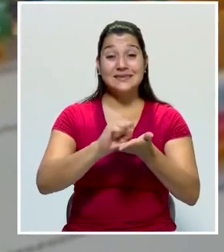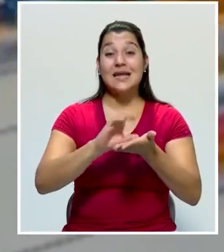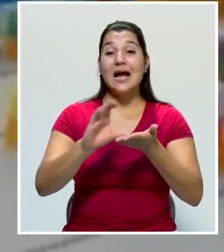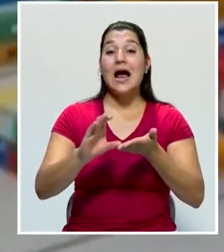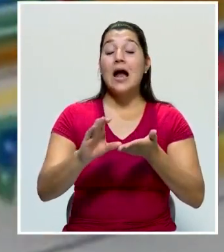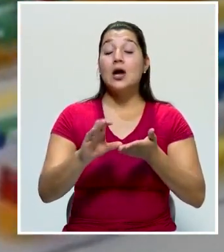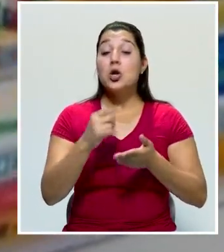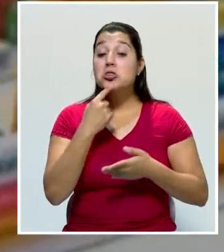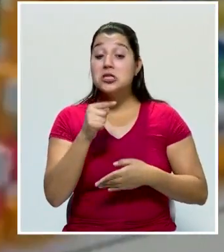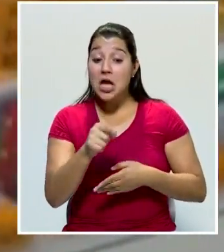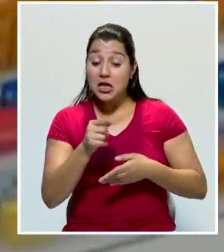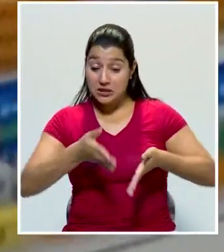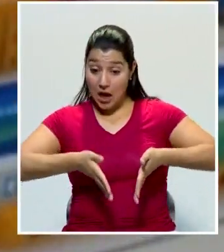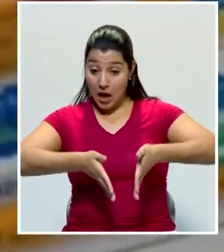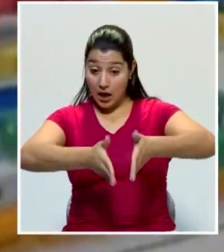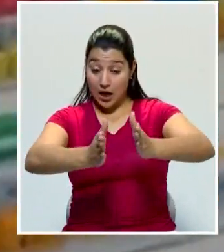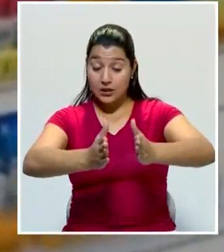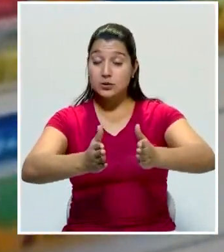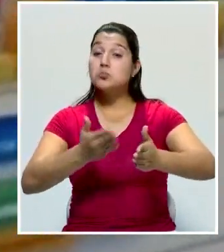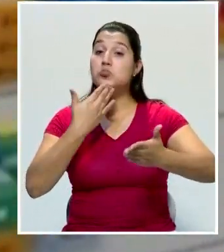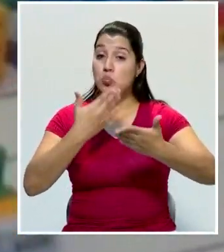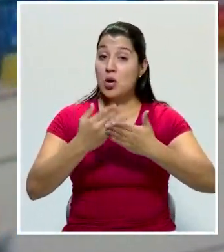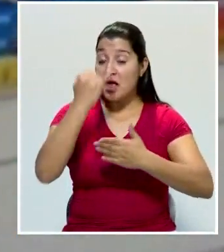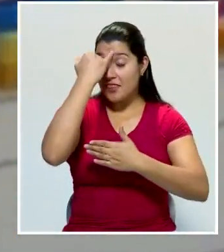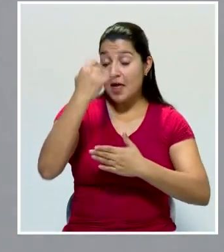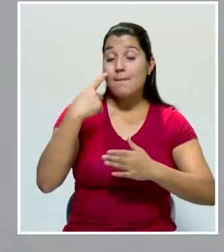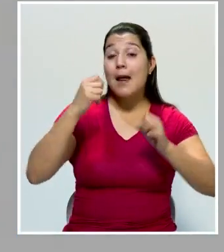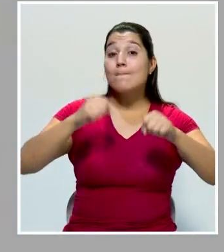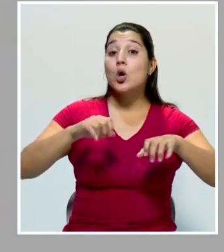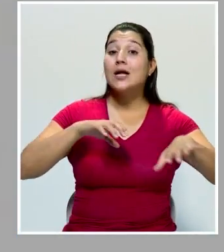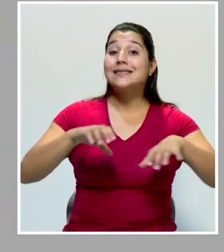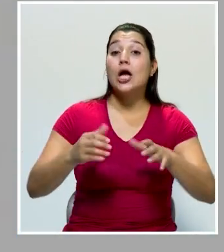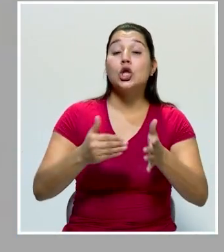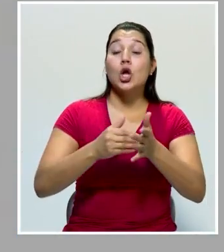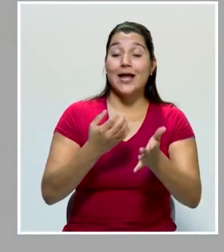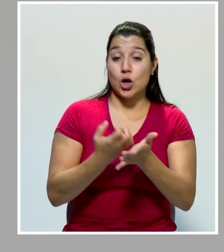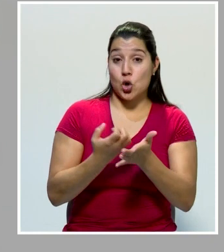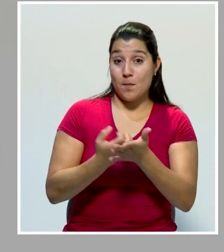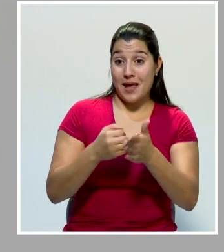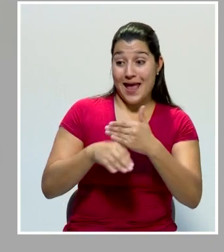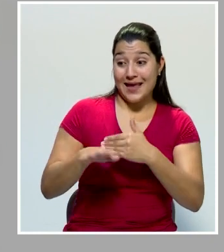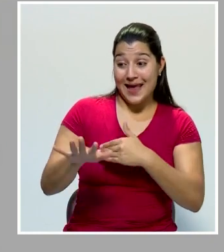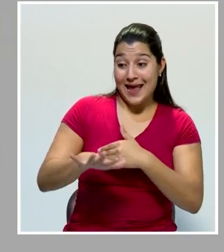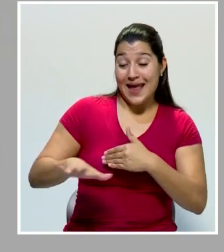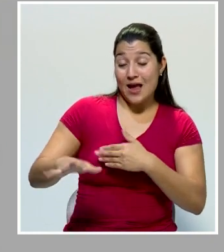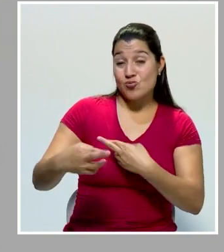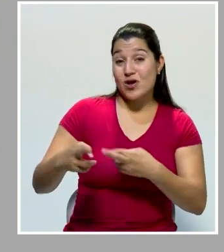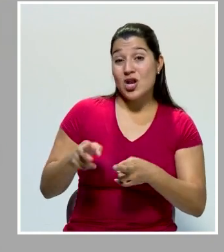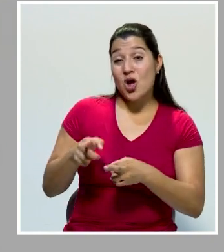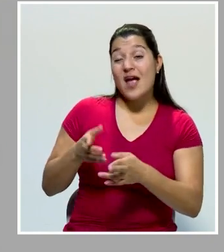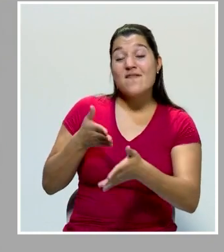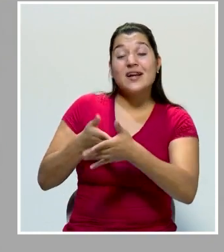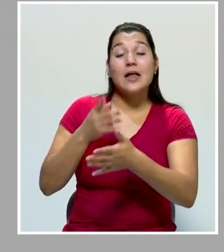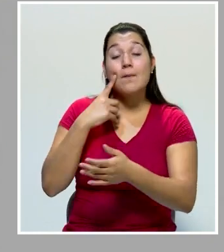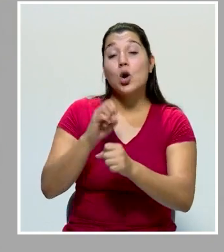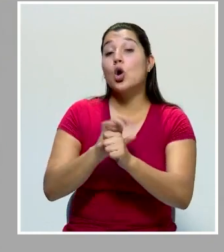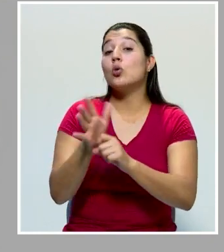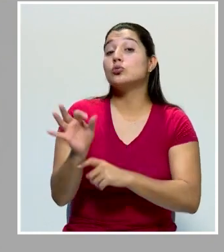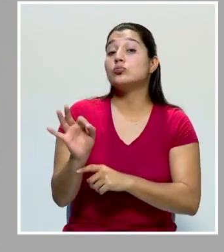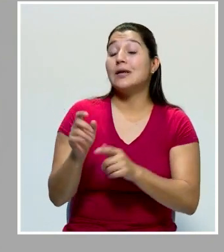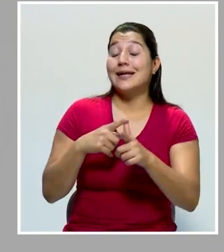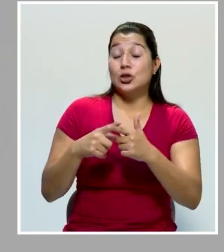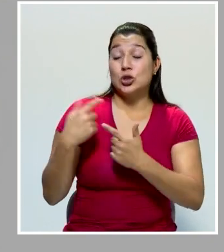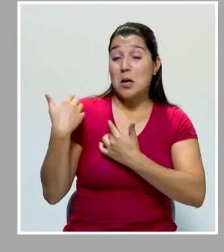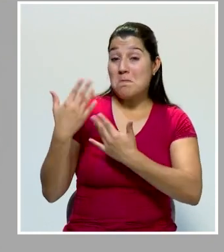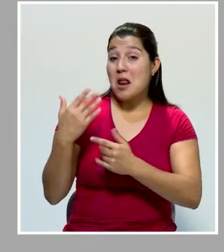seco como una alternativa que pueda activar la economía de una región que se ha visto impactada por la pandemia del COVID-19 y esperan que poco a